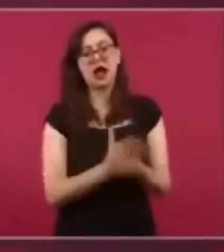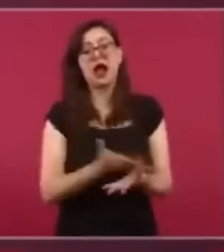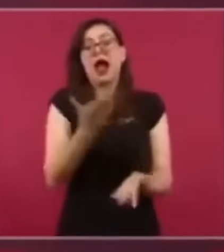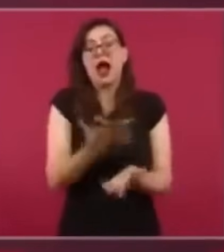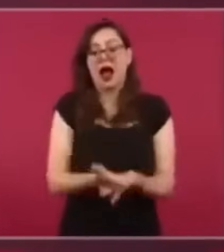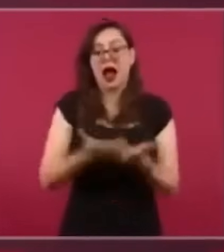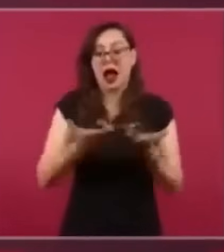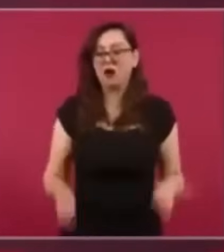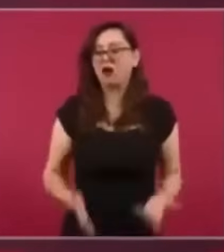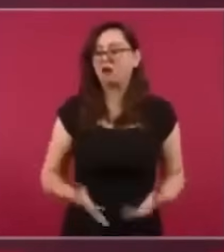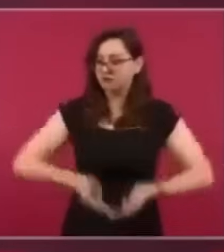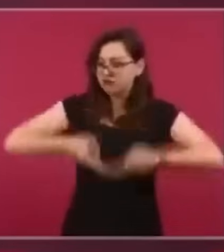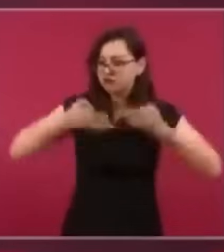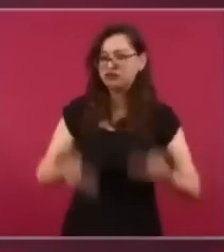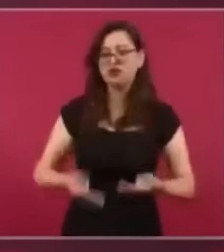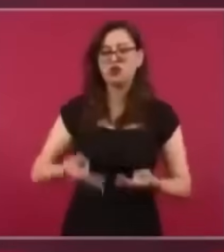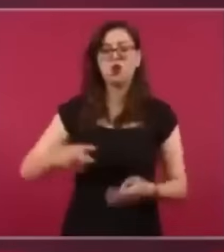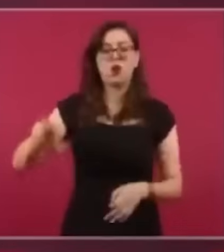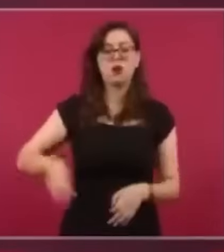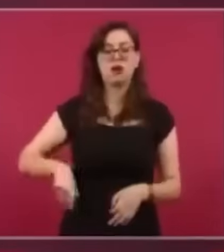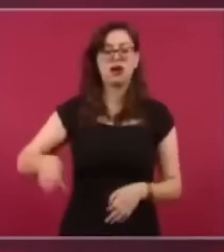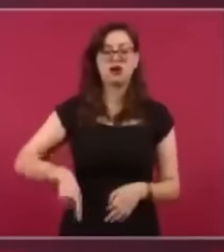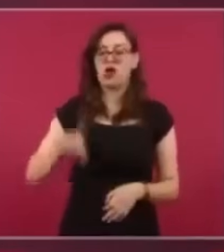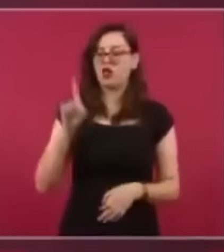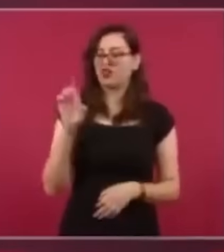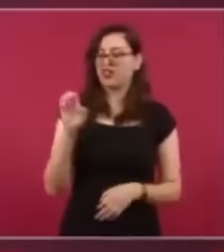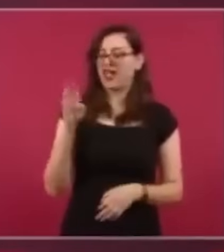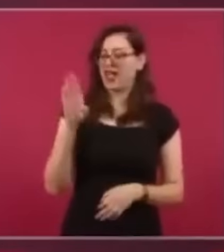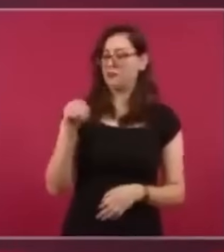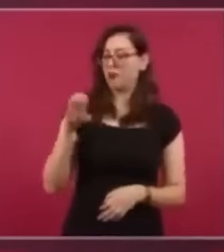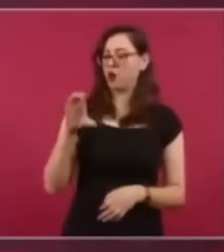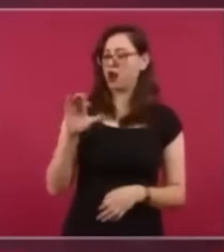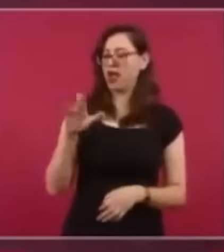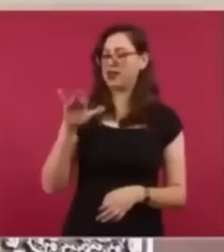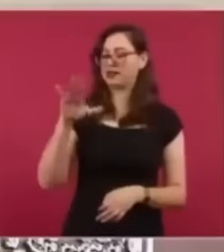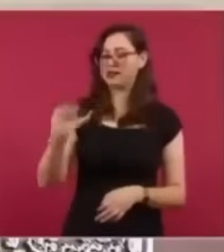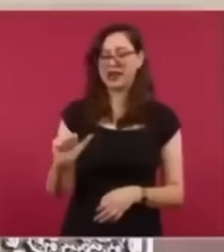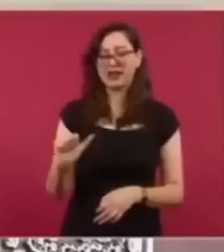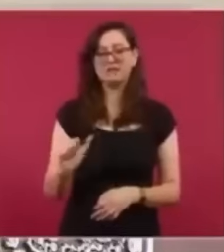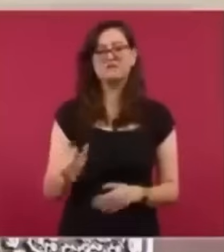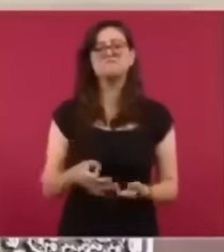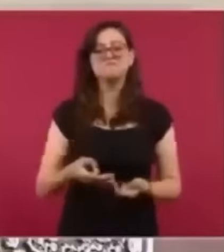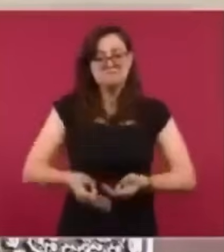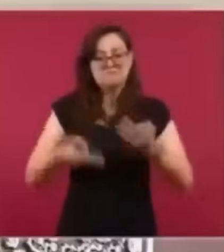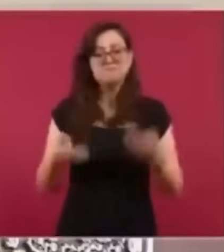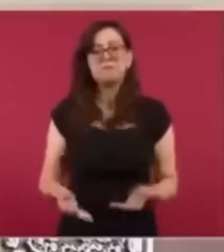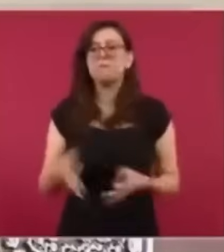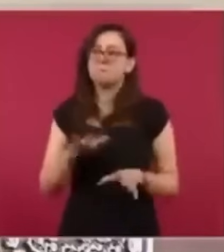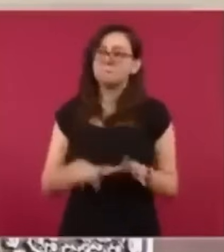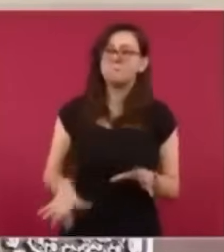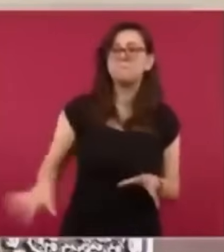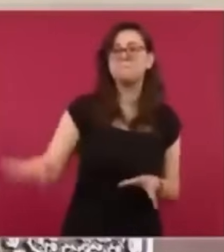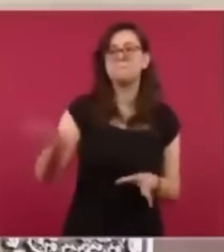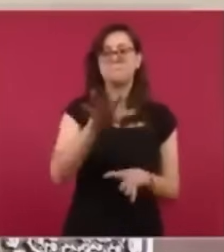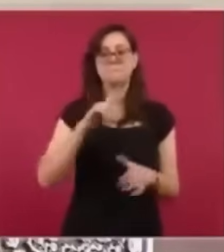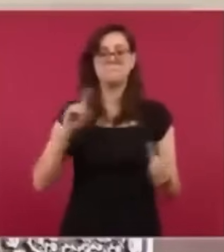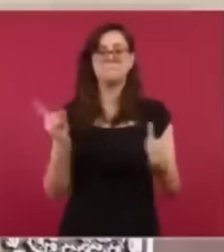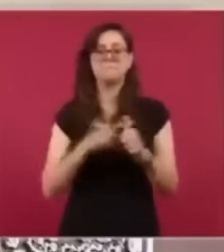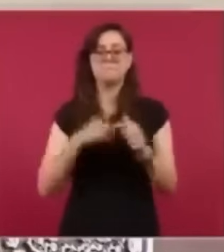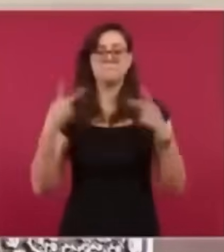auténtica democracia y se gobierna en beneficio del pueblo, sobre